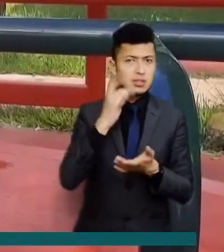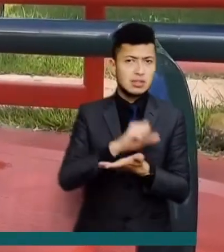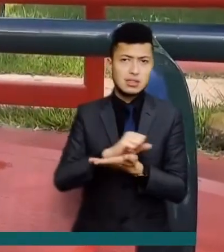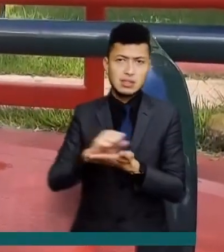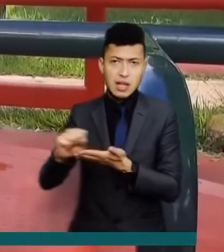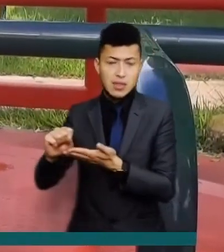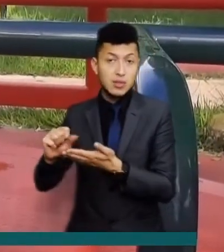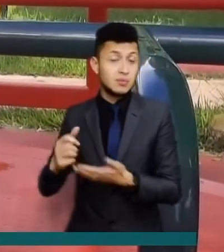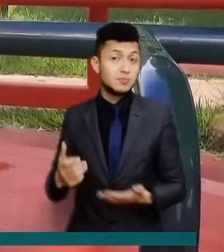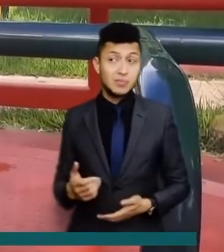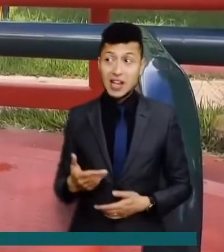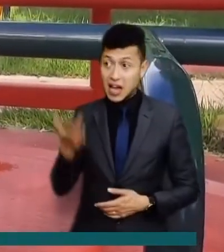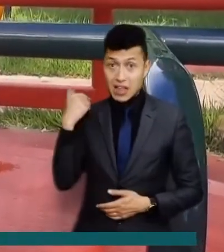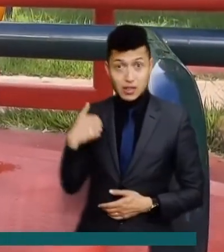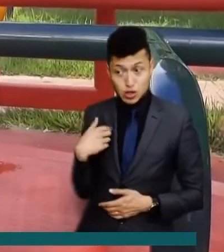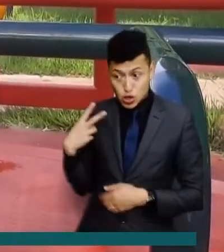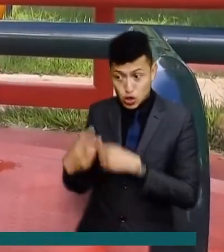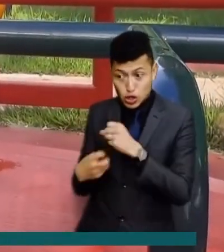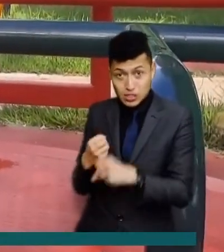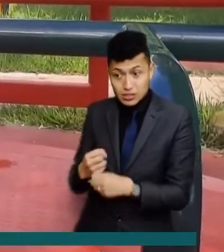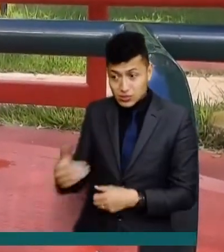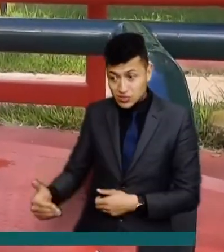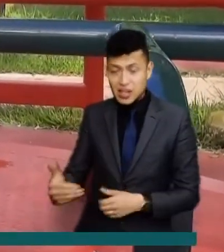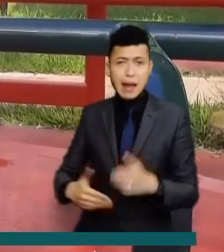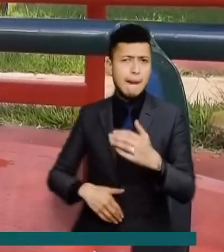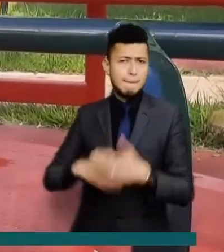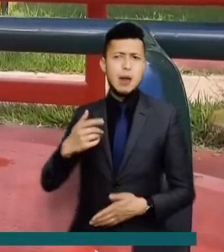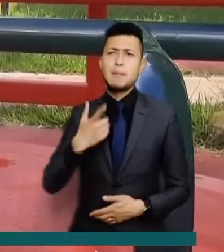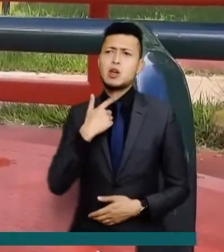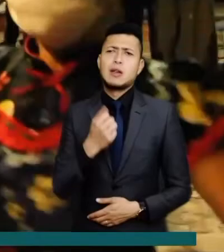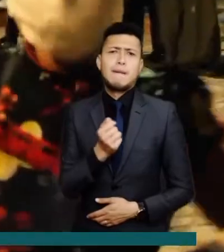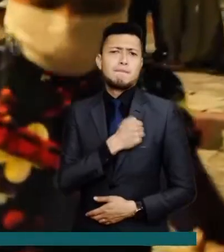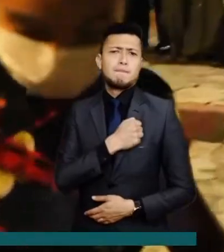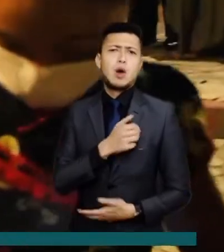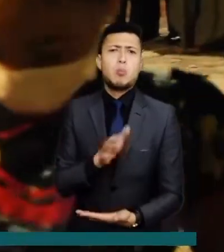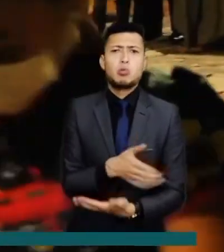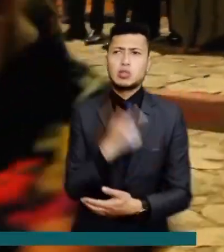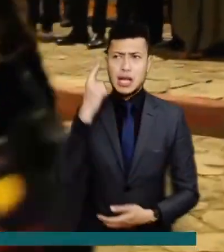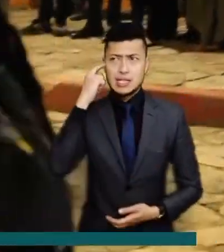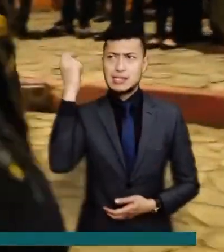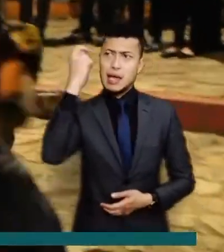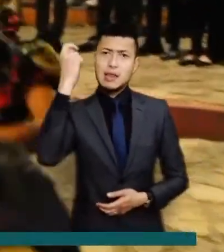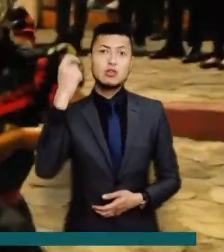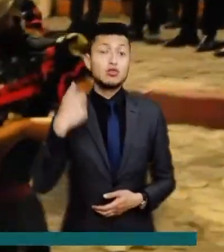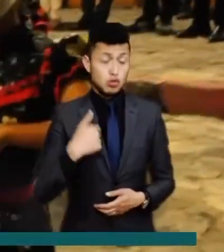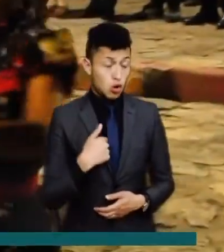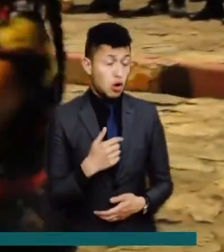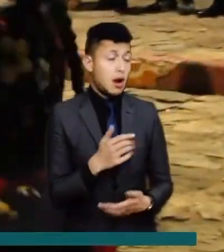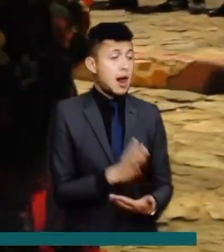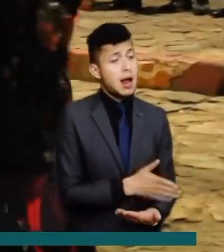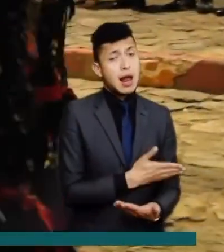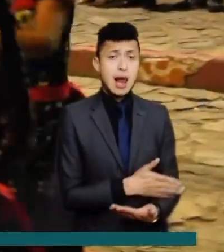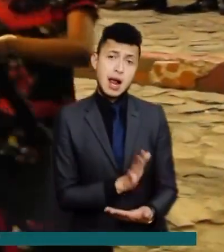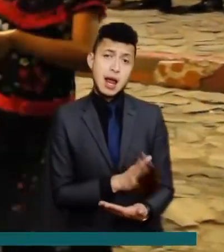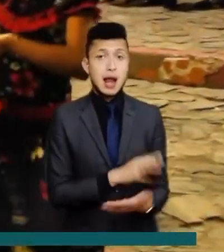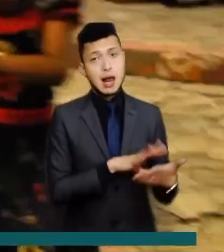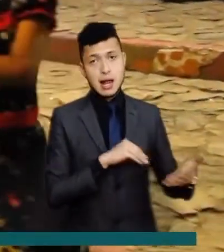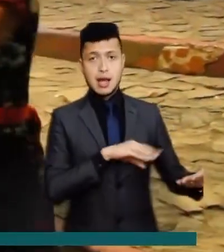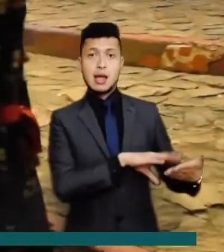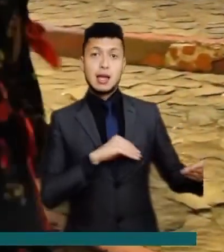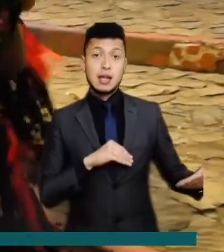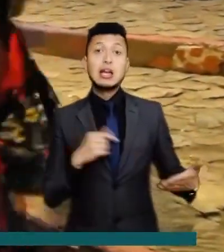2 añitos me empezó a gustar la música llanera y empecé a tararear las canciones. Quiero ser